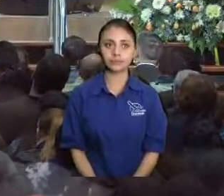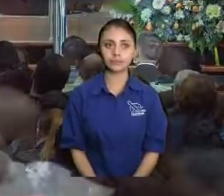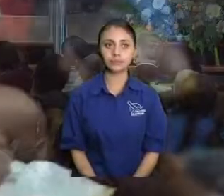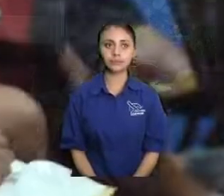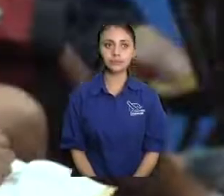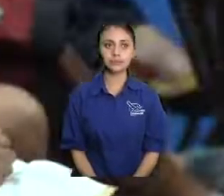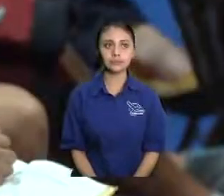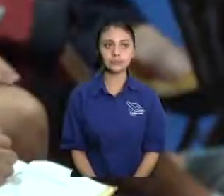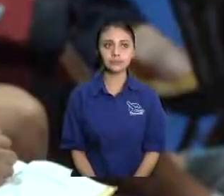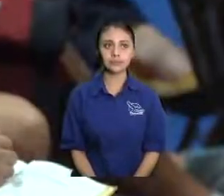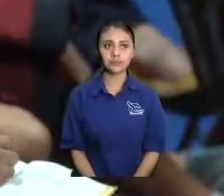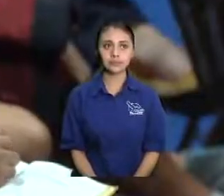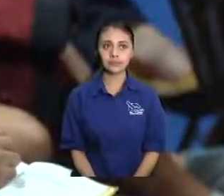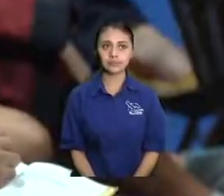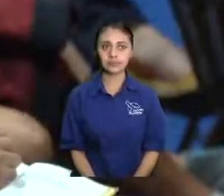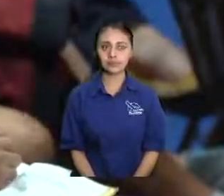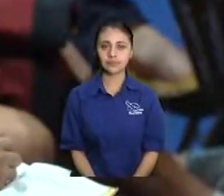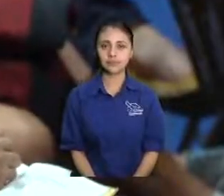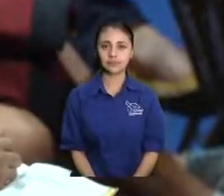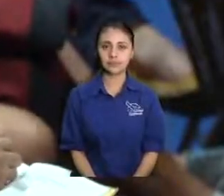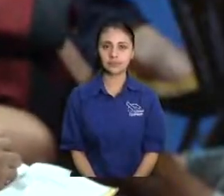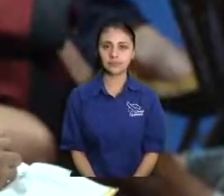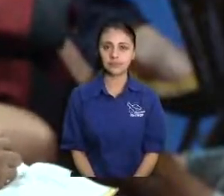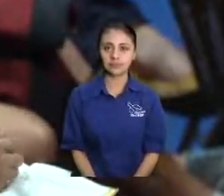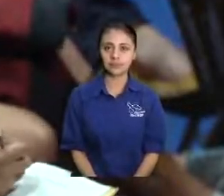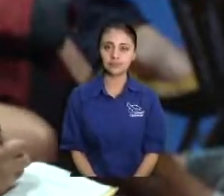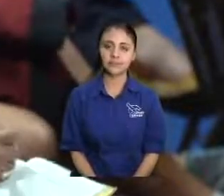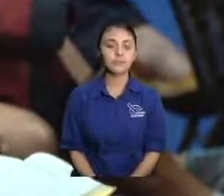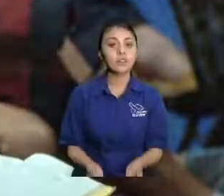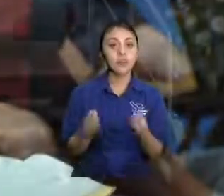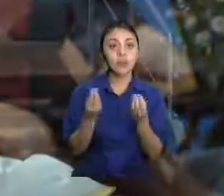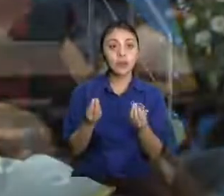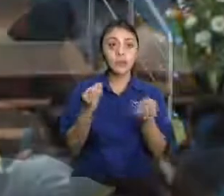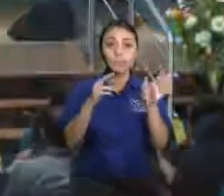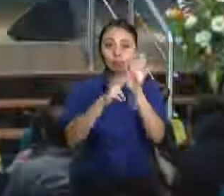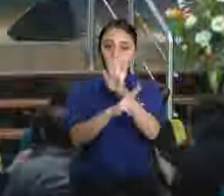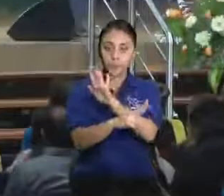12:12 estábamos, ¿verdad? Hay otro montón.